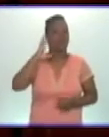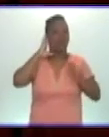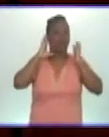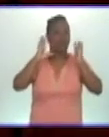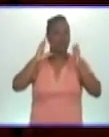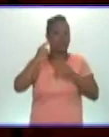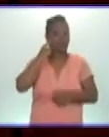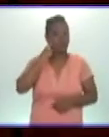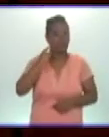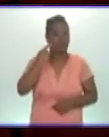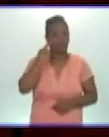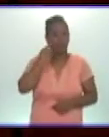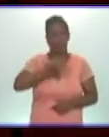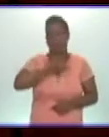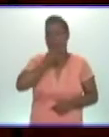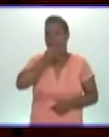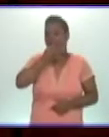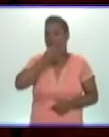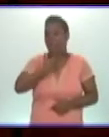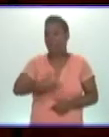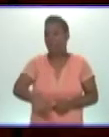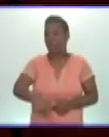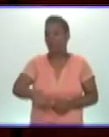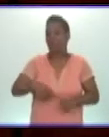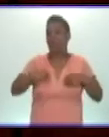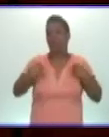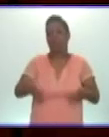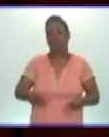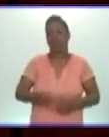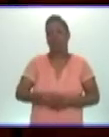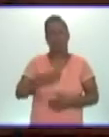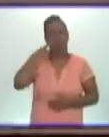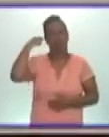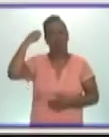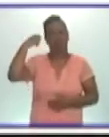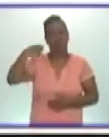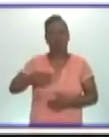los ejemplos que se le van a presentar. Veamos el video.